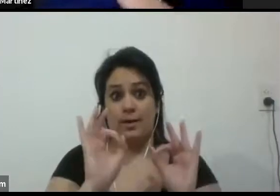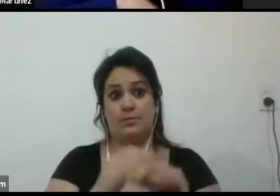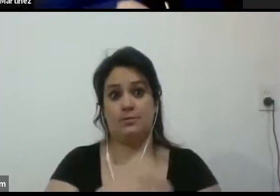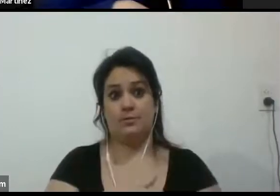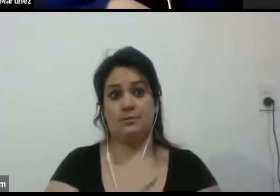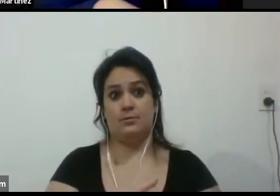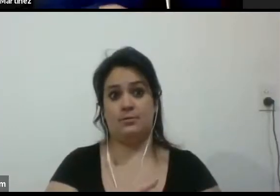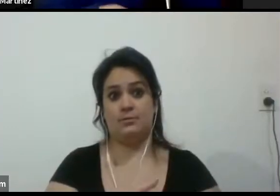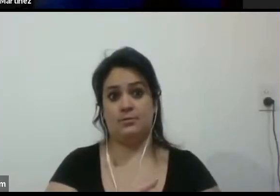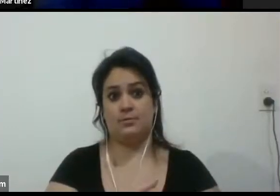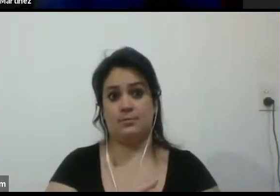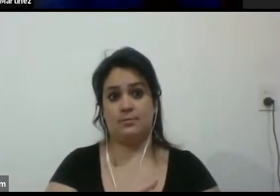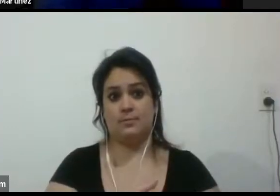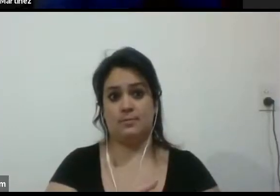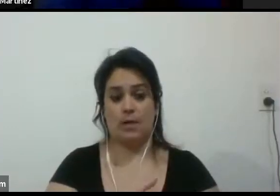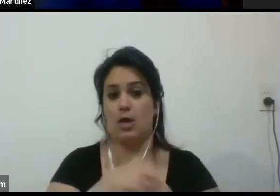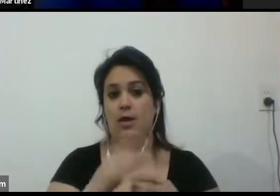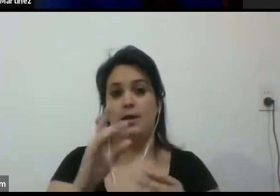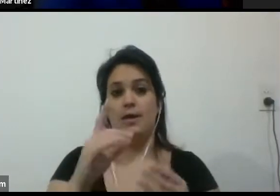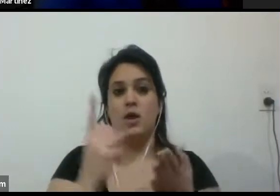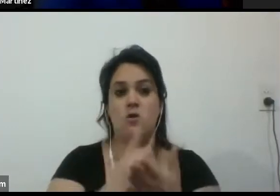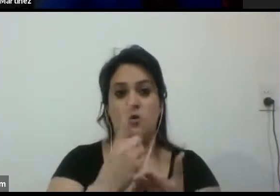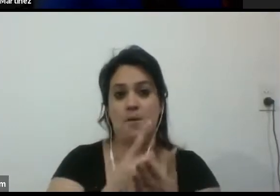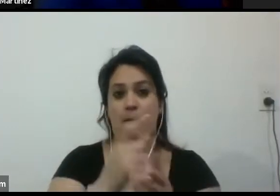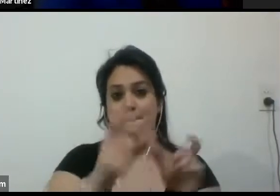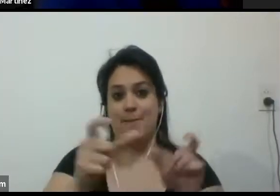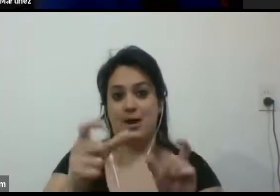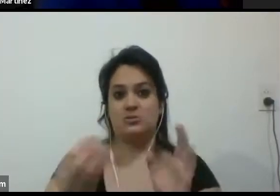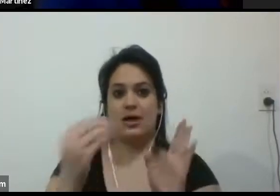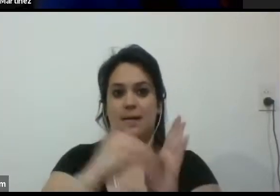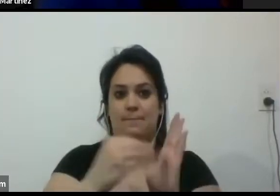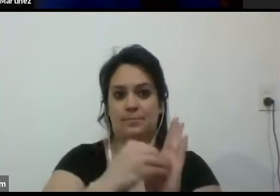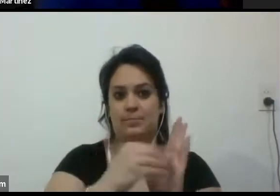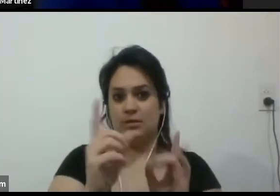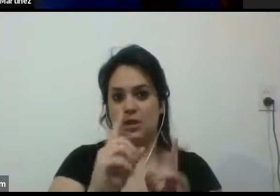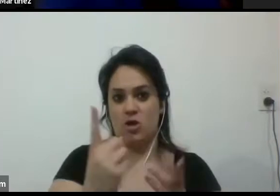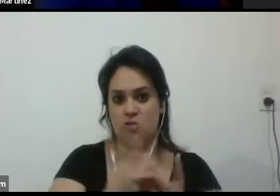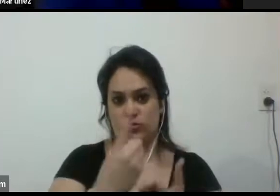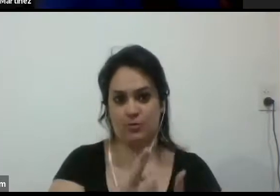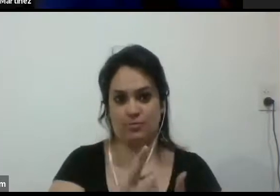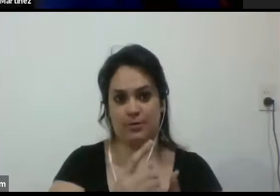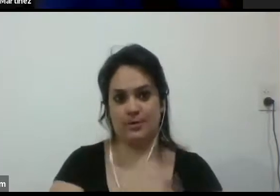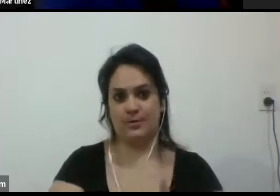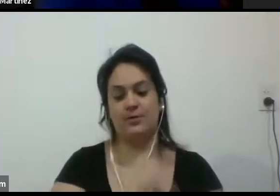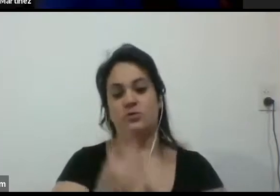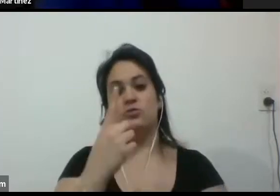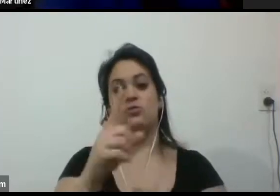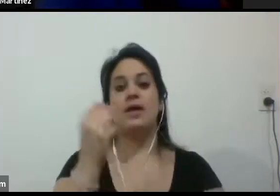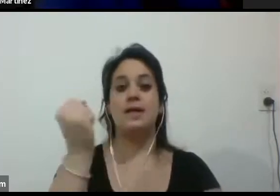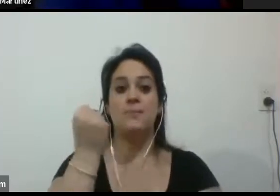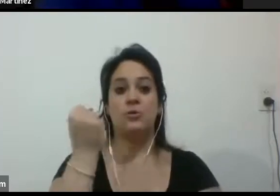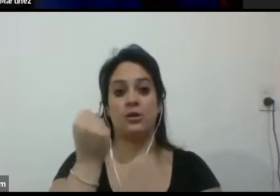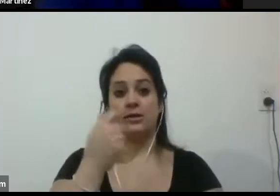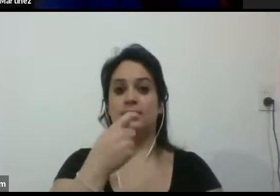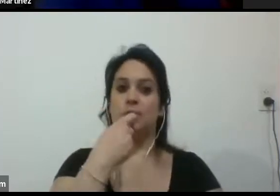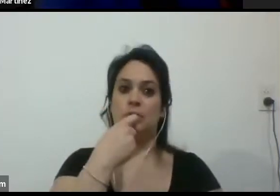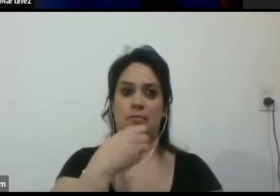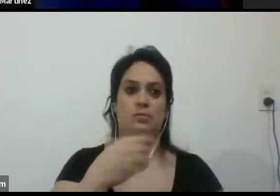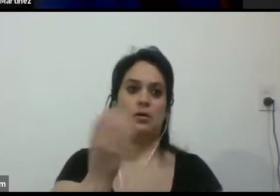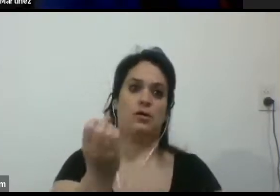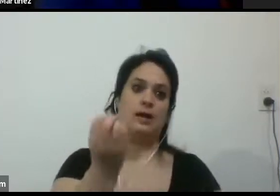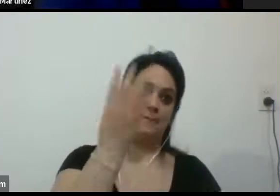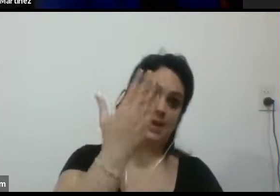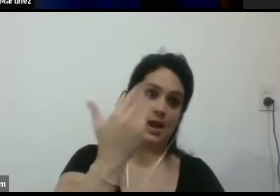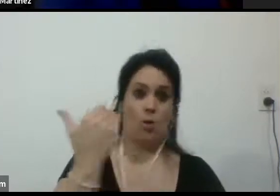no podemos seguir sumando sumando gente a las aulas por lo cual es importante saber que si uno quiere cursar en la mañana una